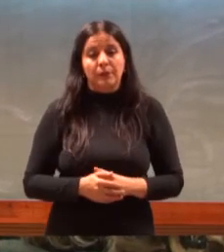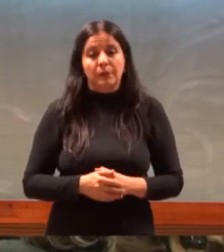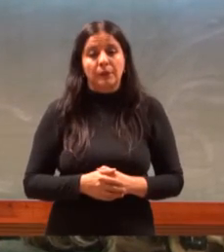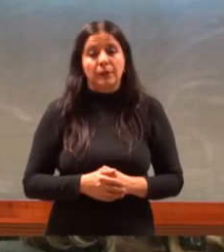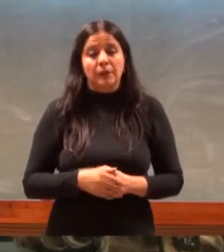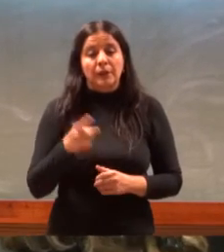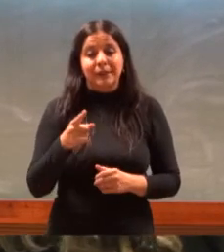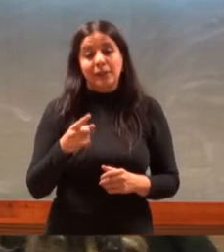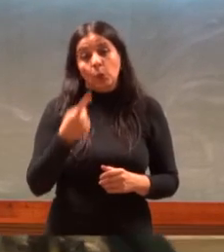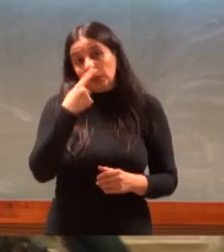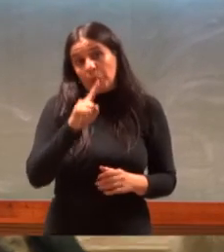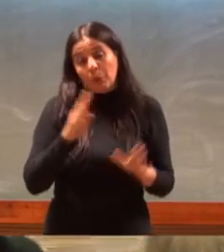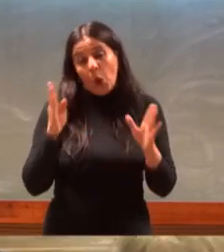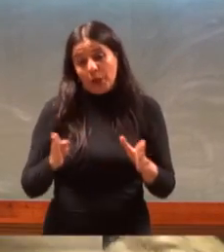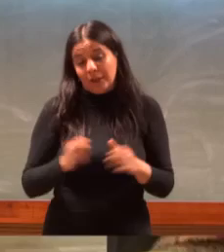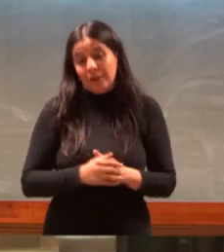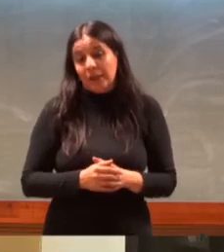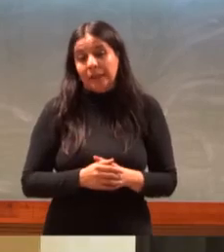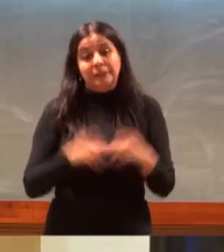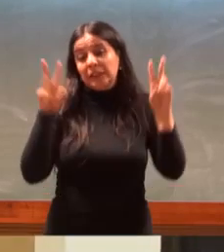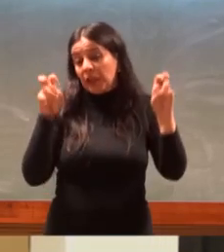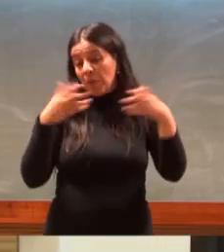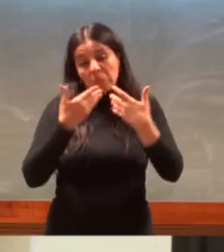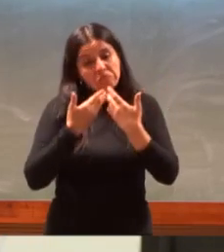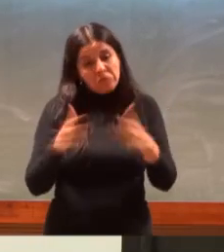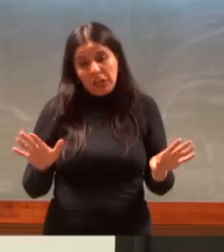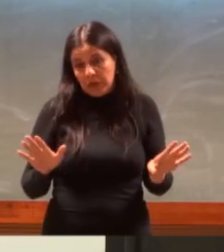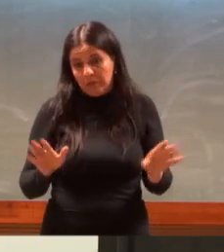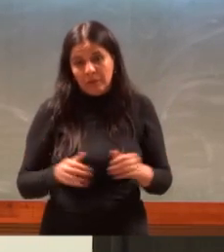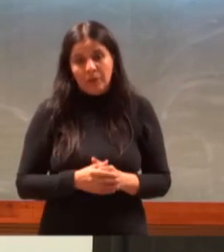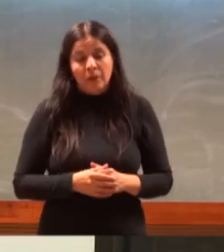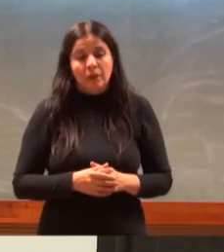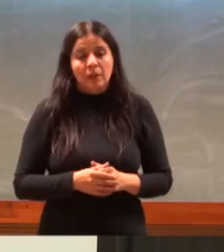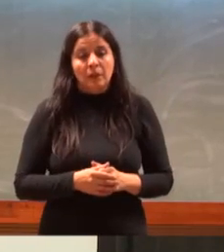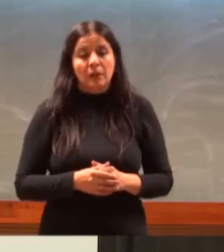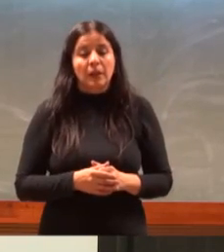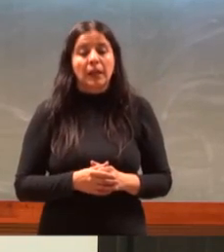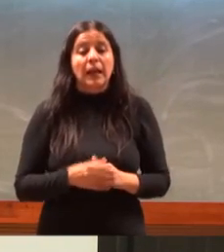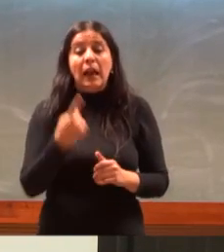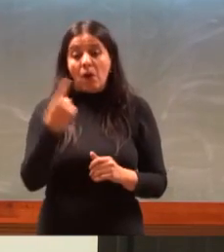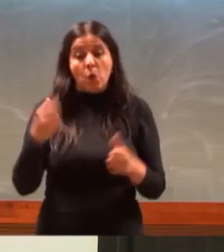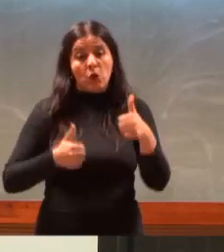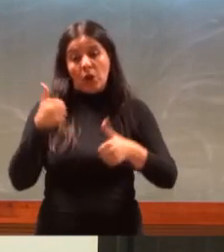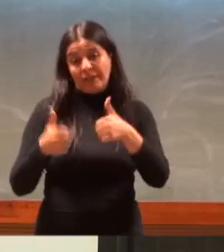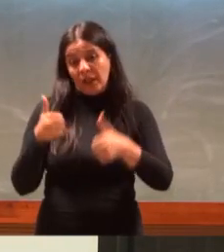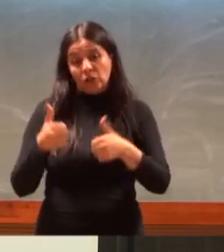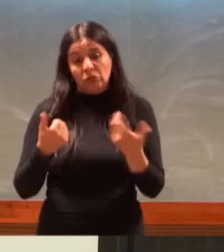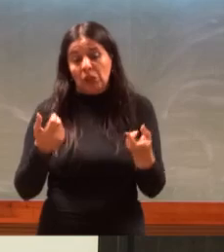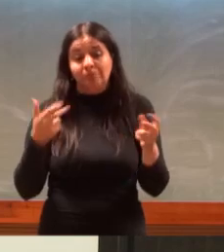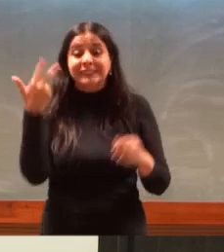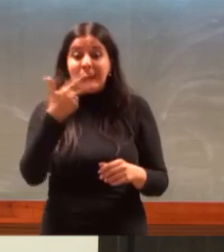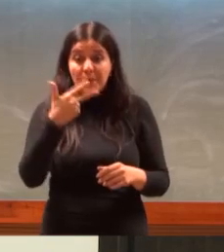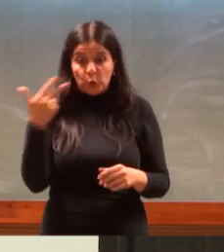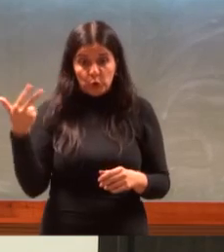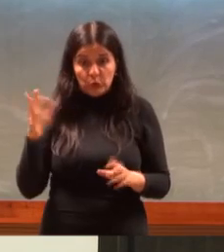de cierre es también de temática libre cada candidato va a tener 3 minutos para hacer su propuesta